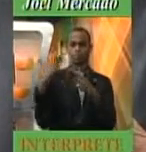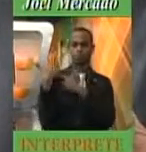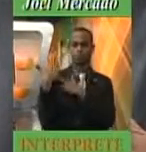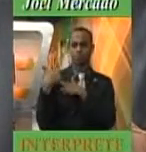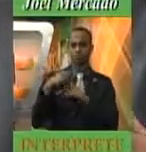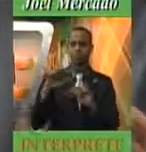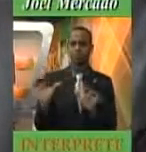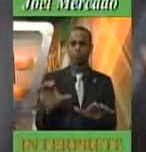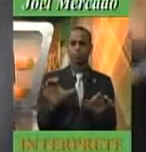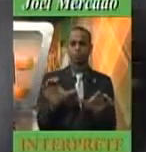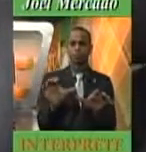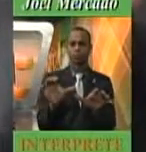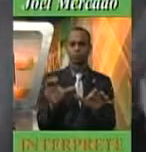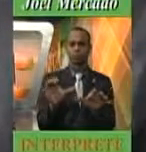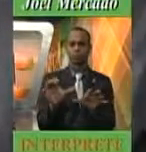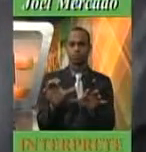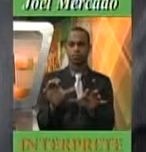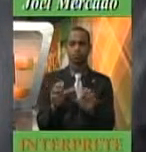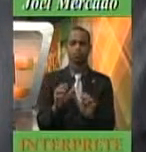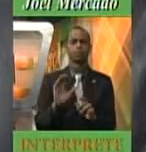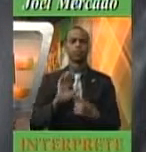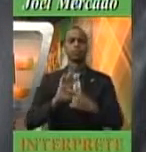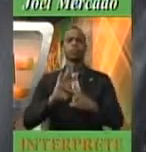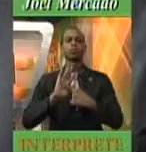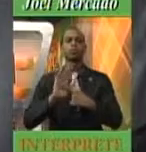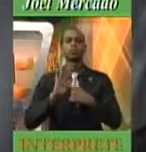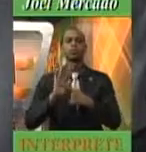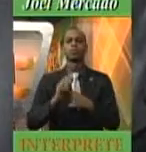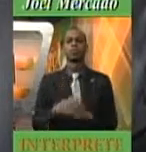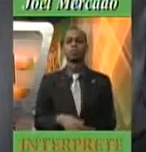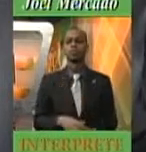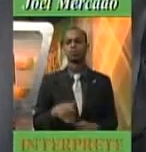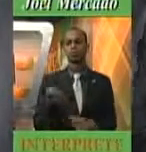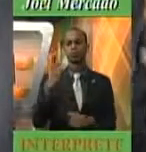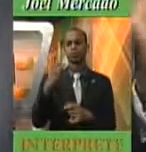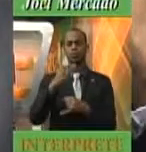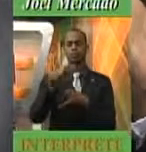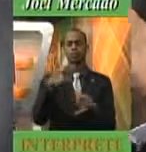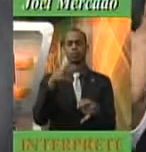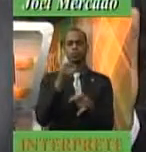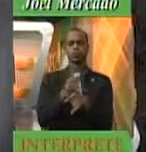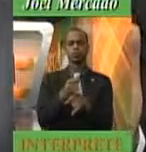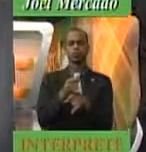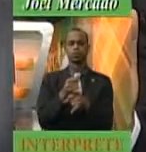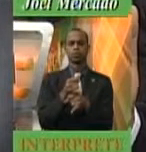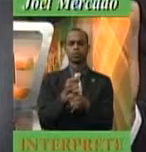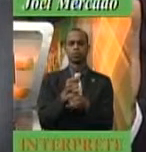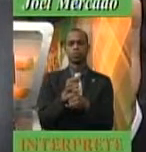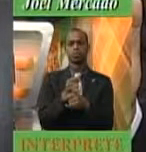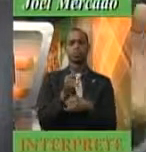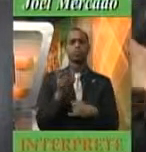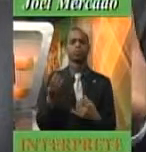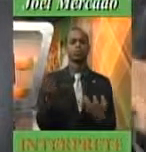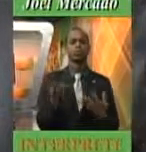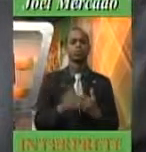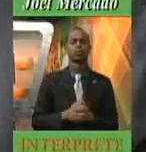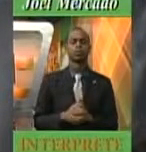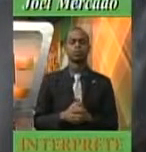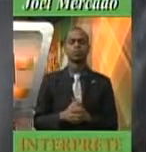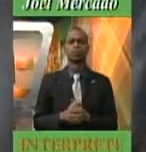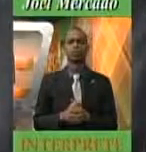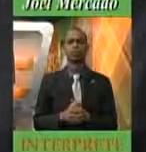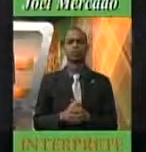responsabilidad? Entrar por ahí, por ejemplo, con una institución que todavía no tiene la fortaleza, no iba a ser